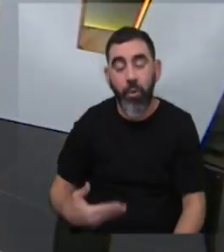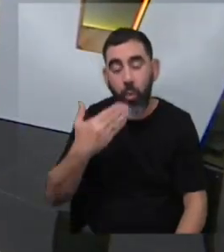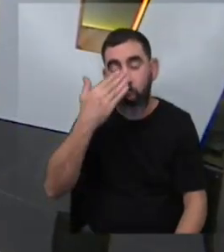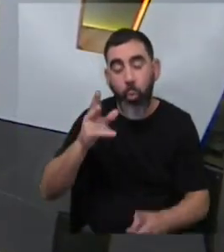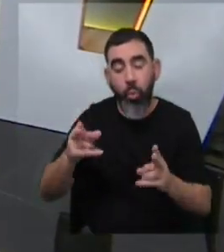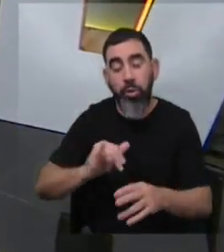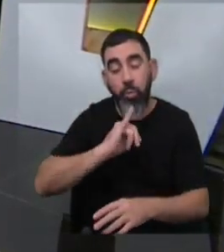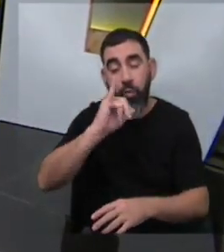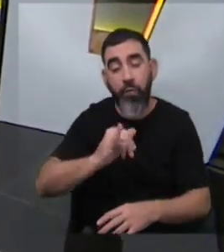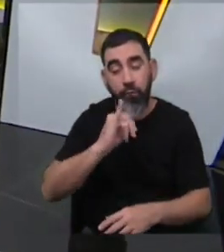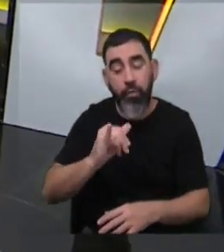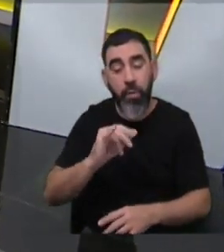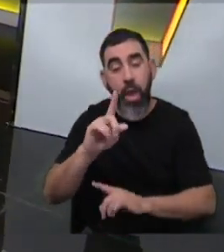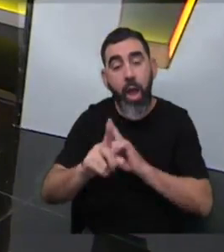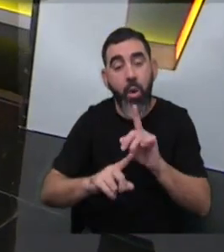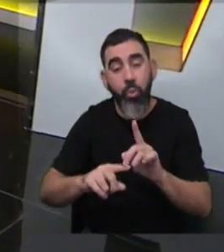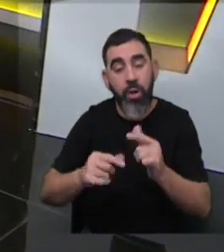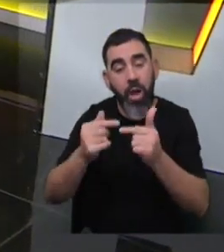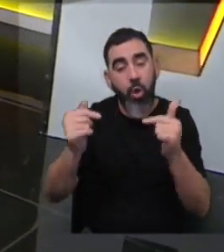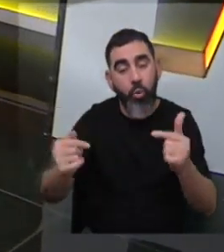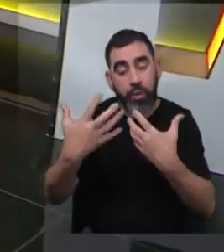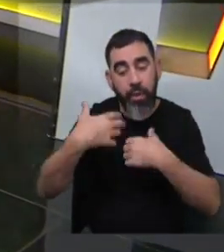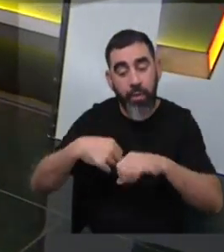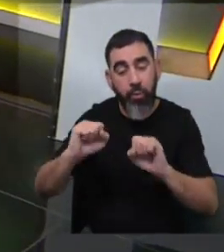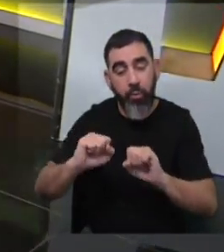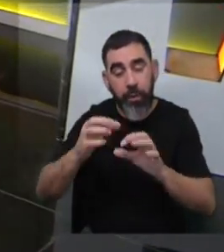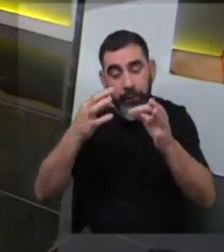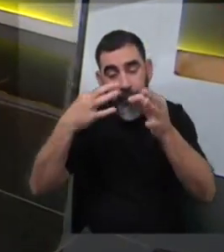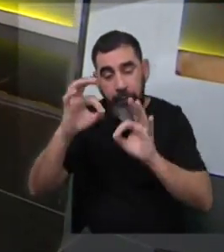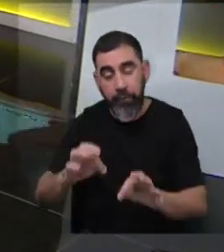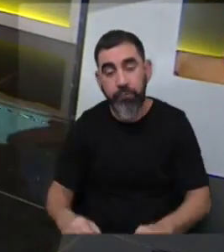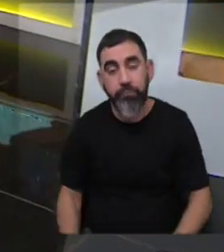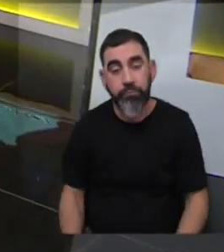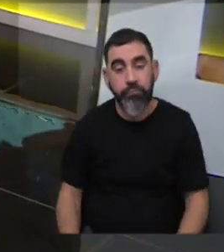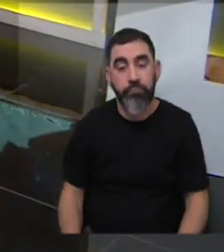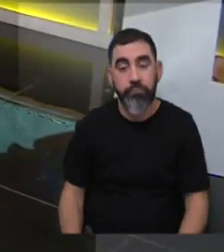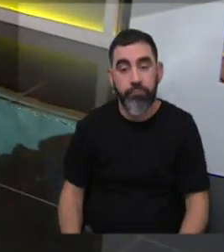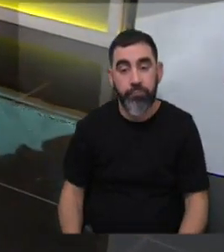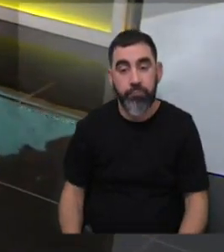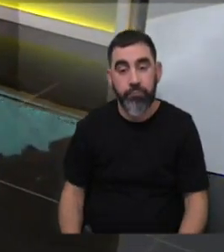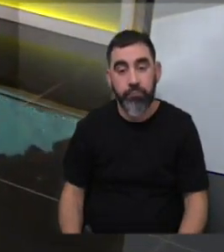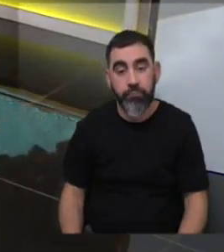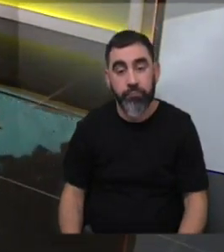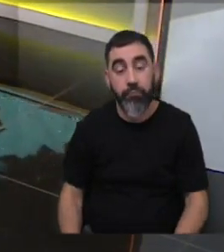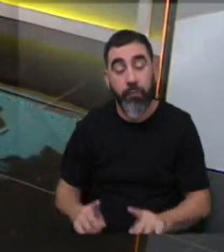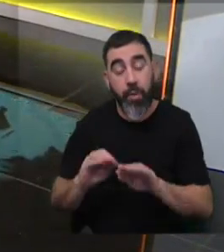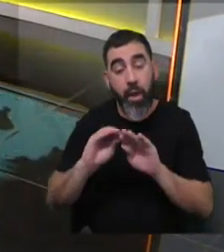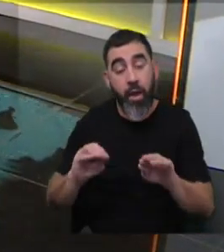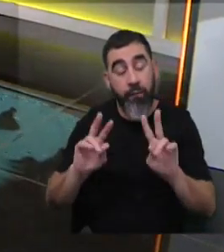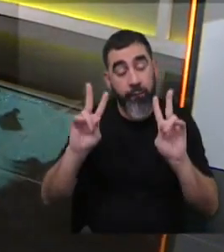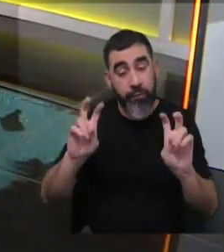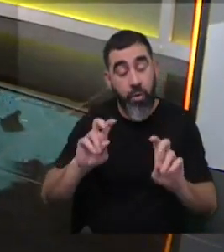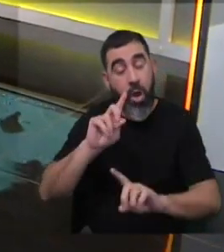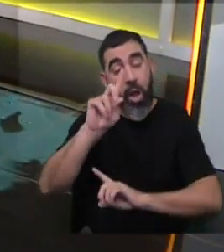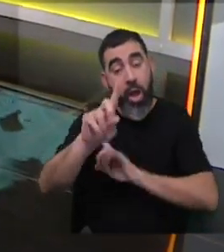informe vamos a ver algunas de las piezas encontradas con un poco de detalle. Y también les quiero avisar y llamar la atención sobre